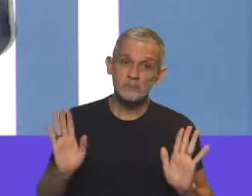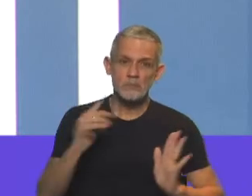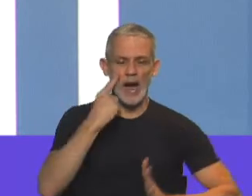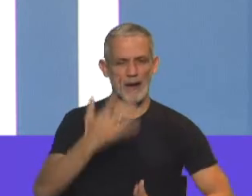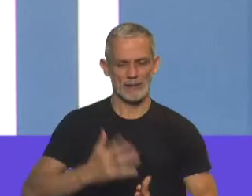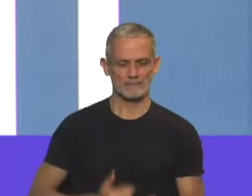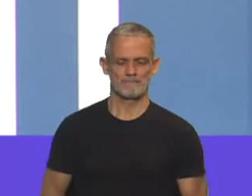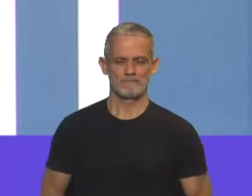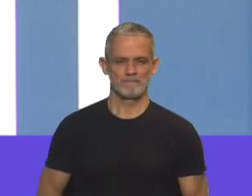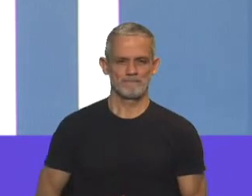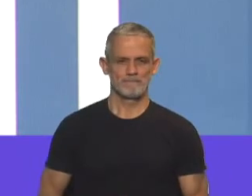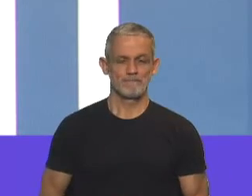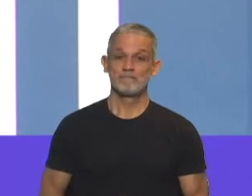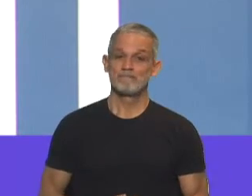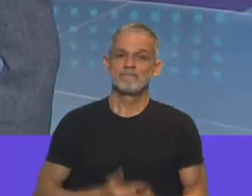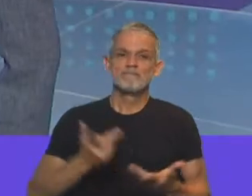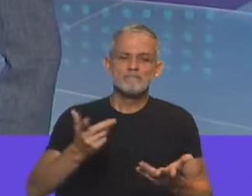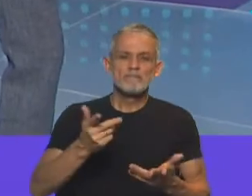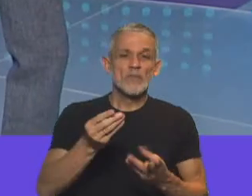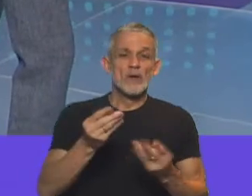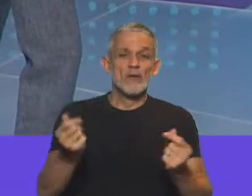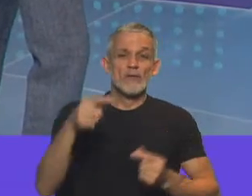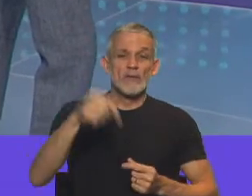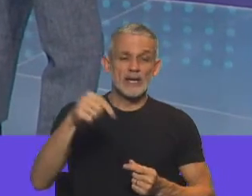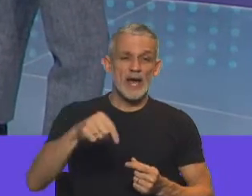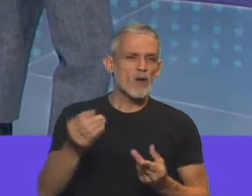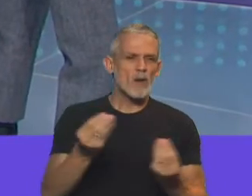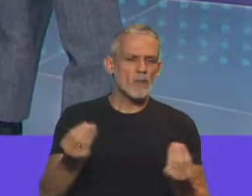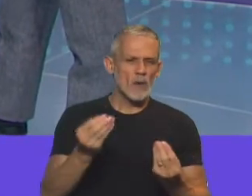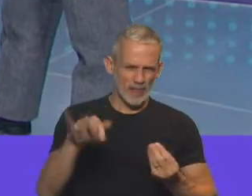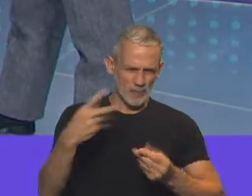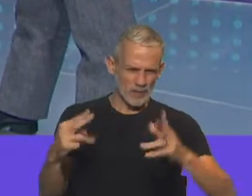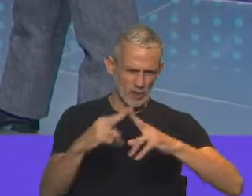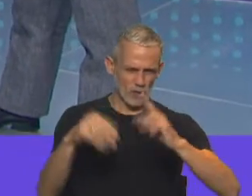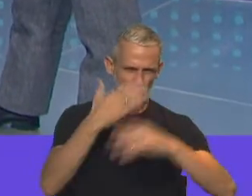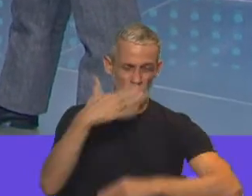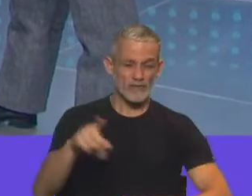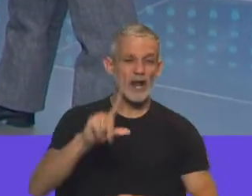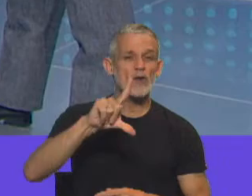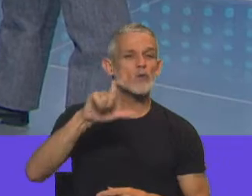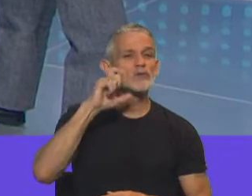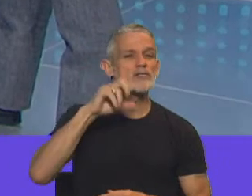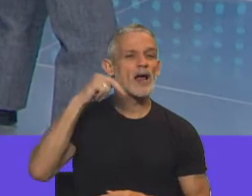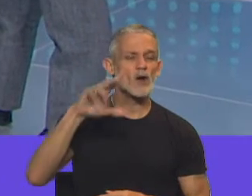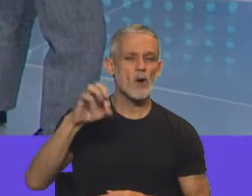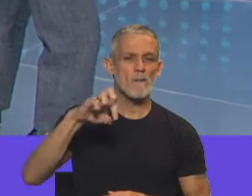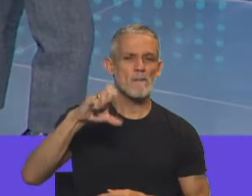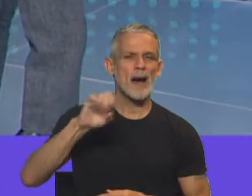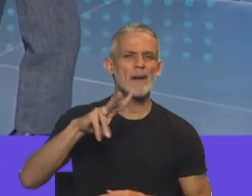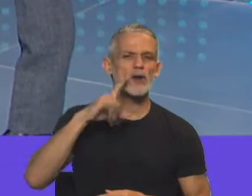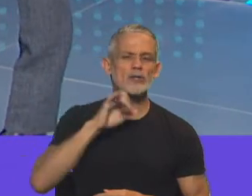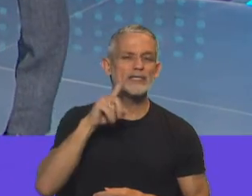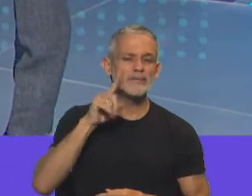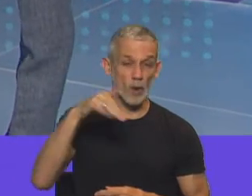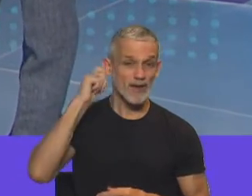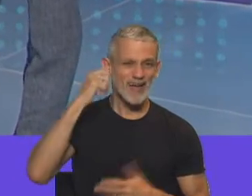ver qué pasa y me voy despacito en este bloque porque es bueno vamos a encontrar el querido lucha no como lo admiro como lo admiro hoy